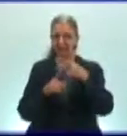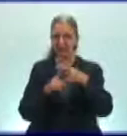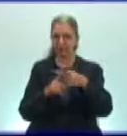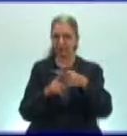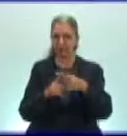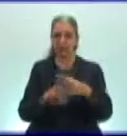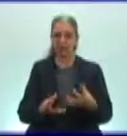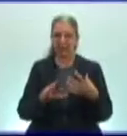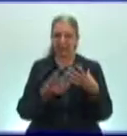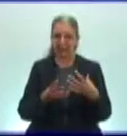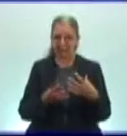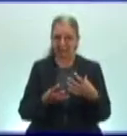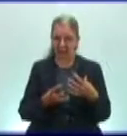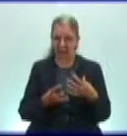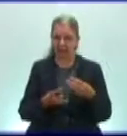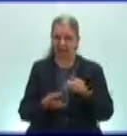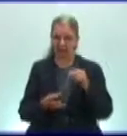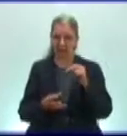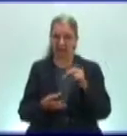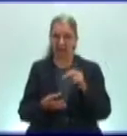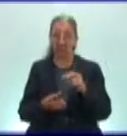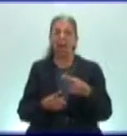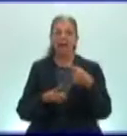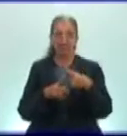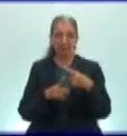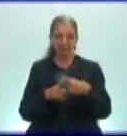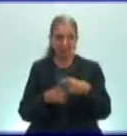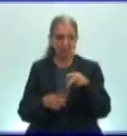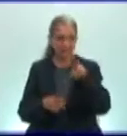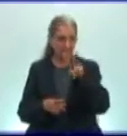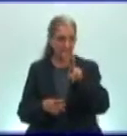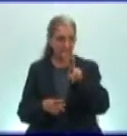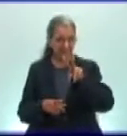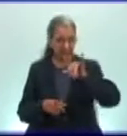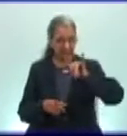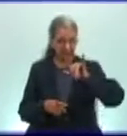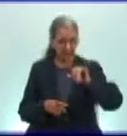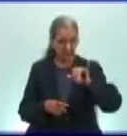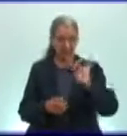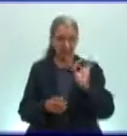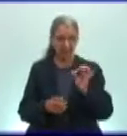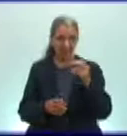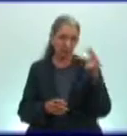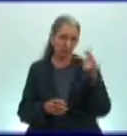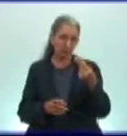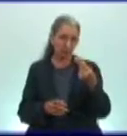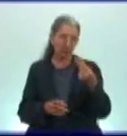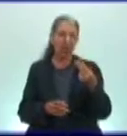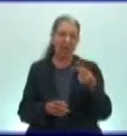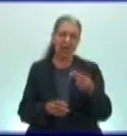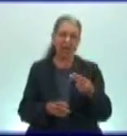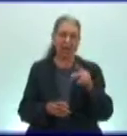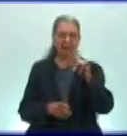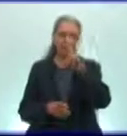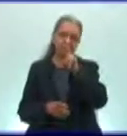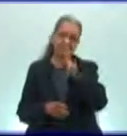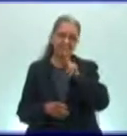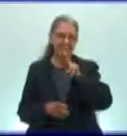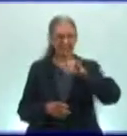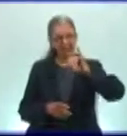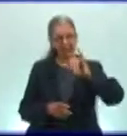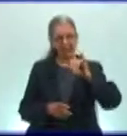26 positivo. Por supuesto, ya sabemos que la carga nuclear coincide con el número de protones, por tanto estamos hablando